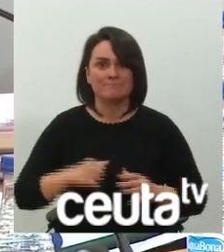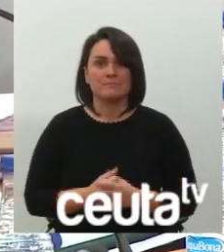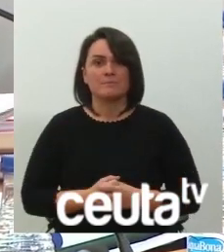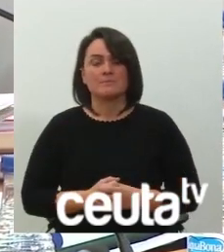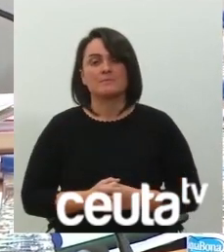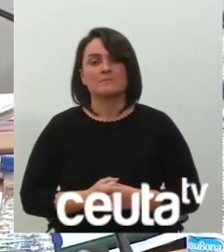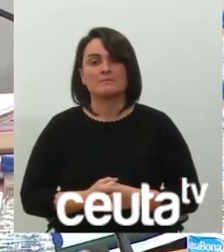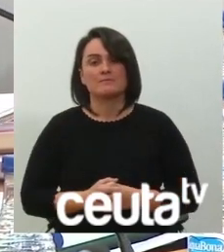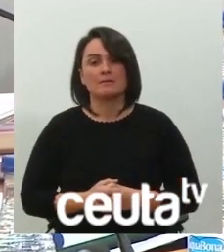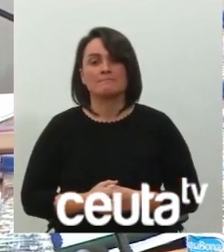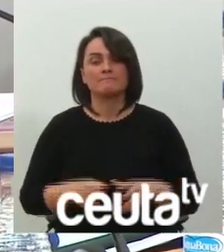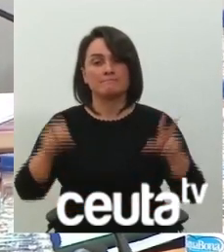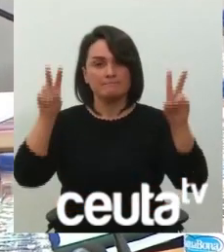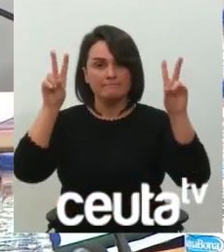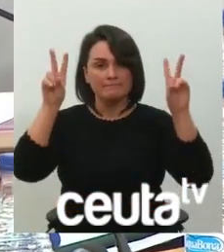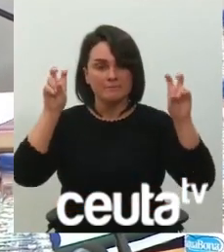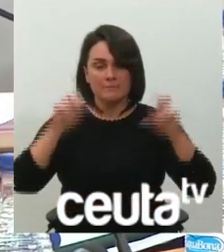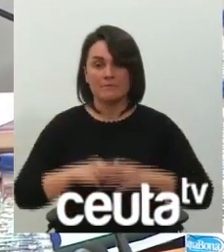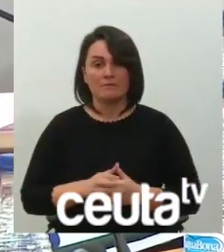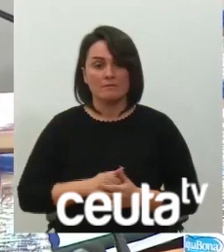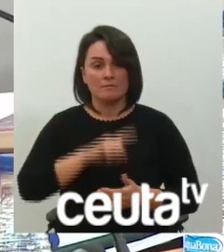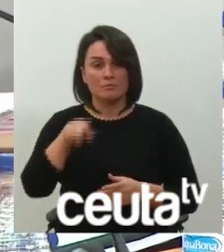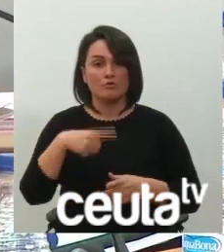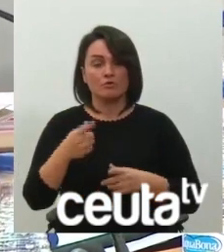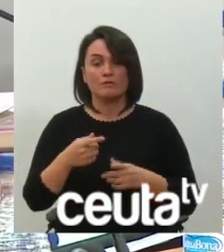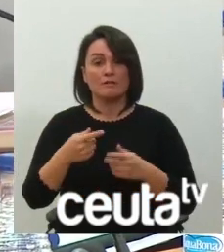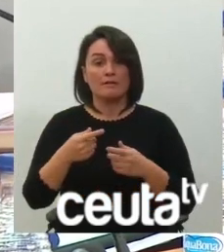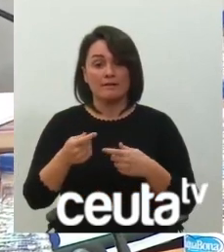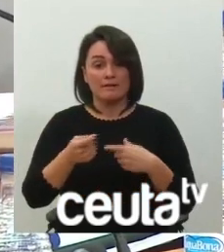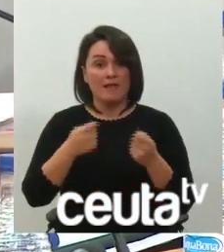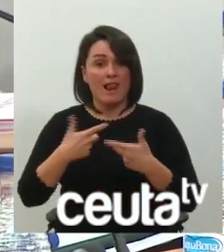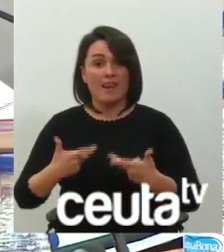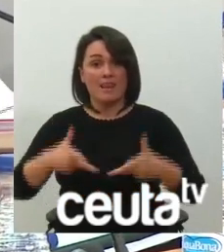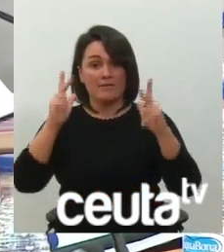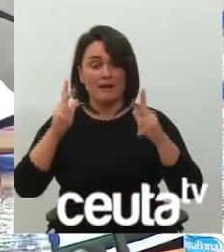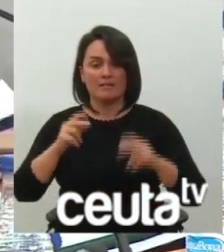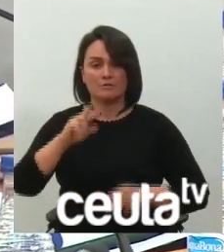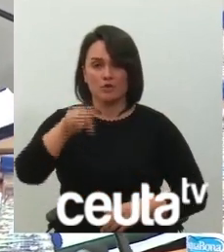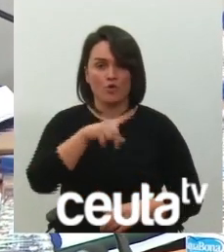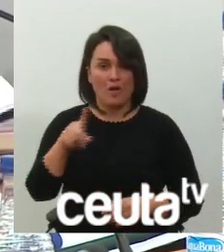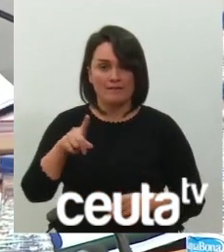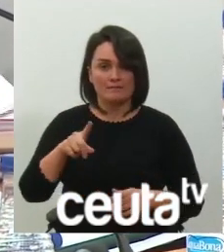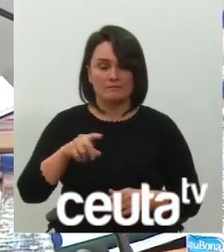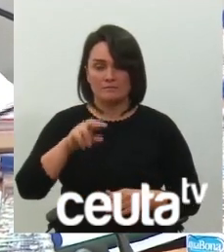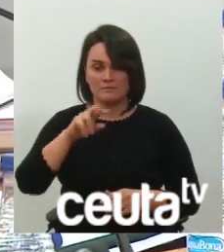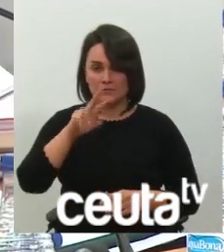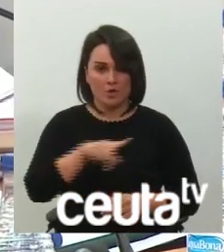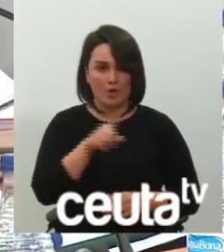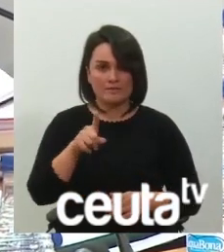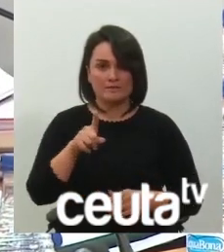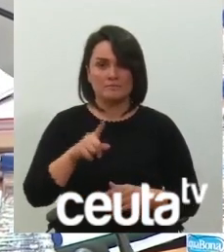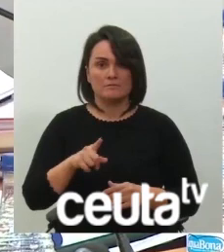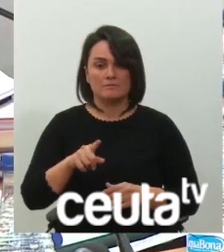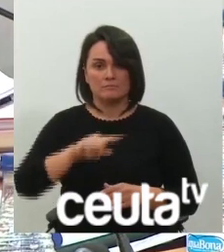son exactamente liberales no son lo que está diciendo que ustedes liberales que van vendiendo eso no son liberales ustedes son